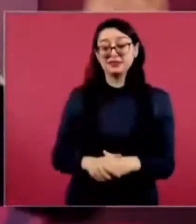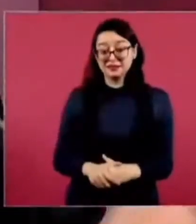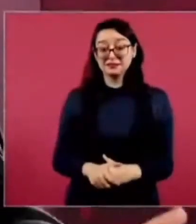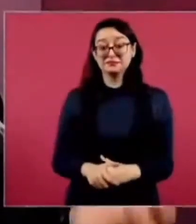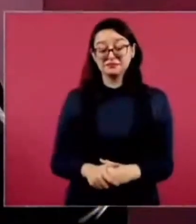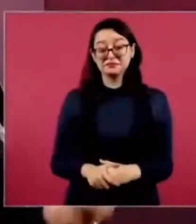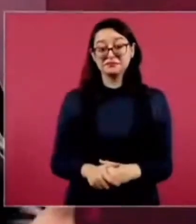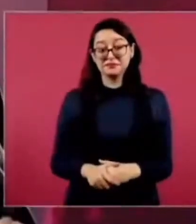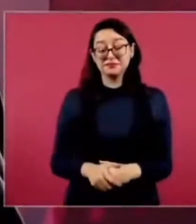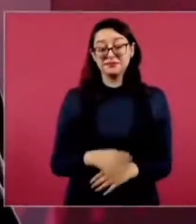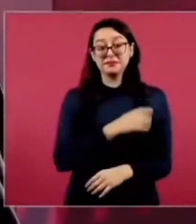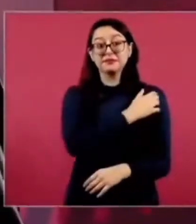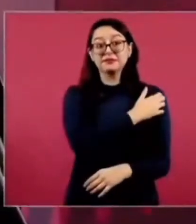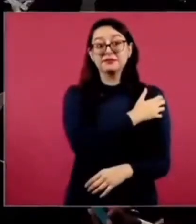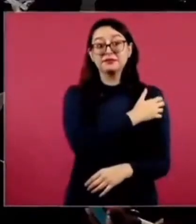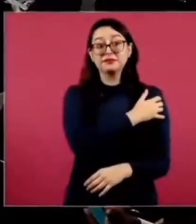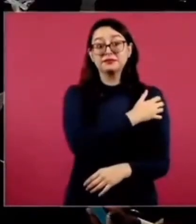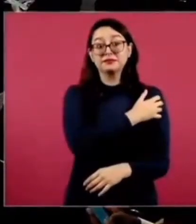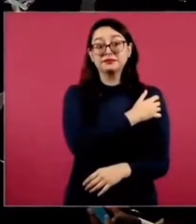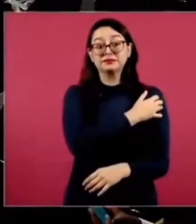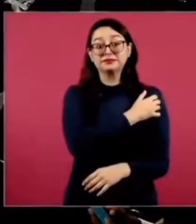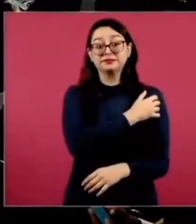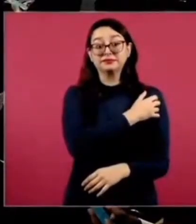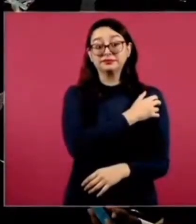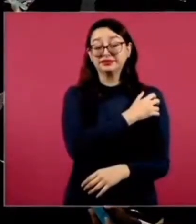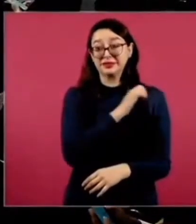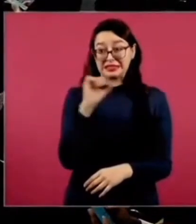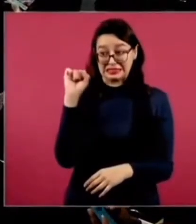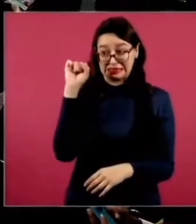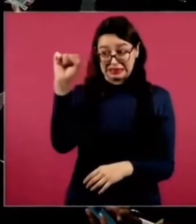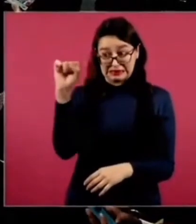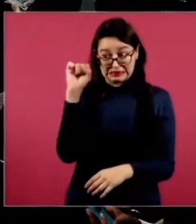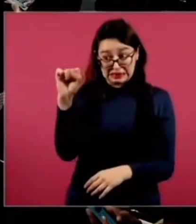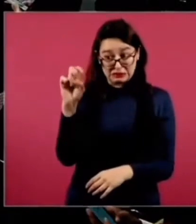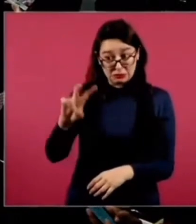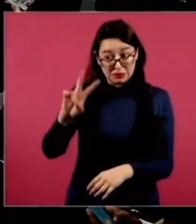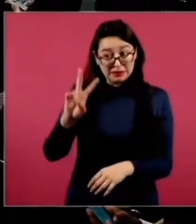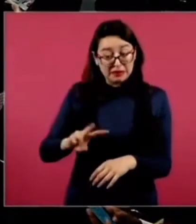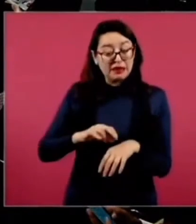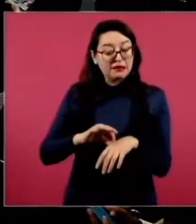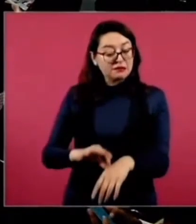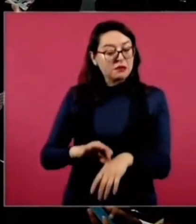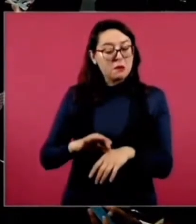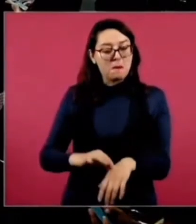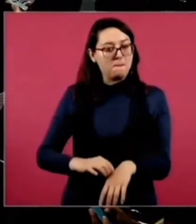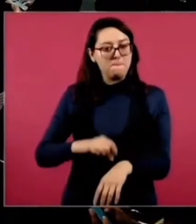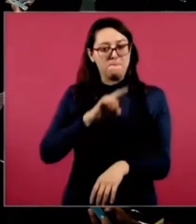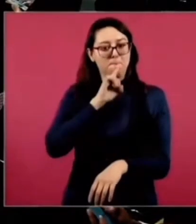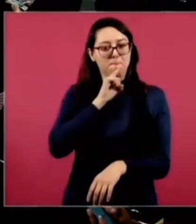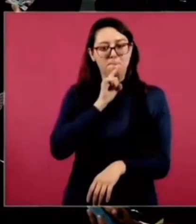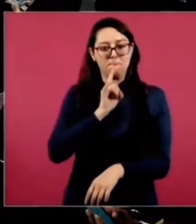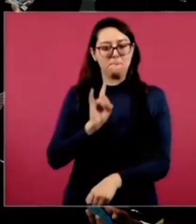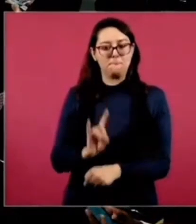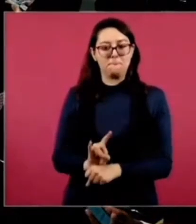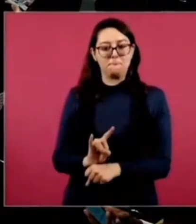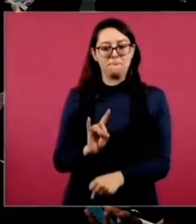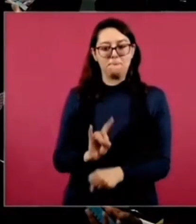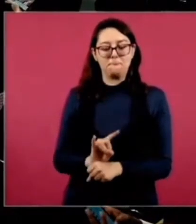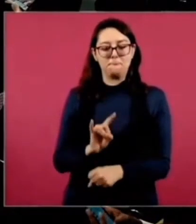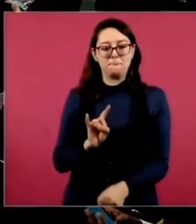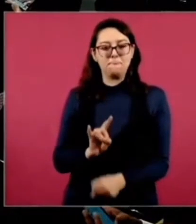Era una sola corporación sindical la que